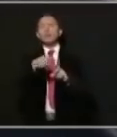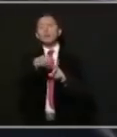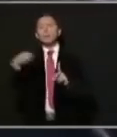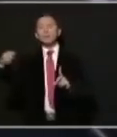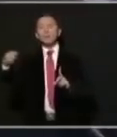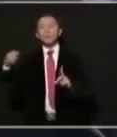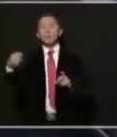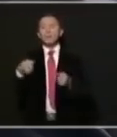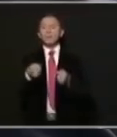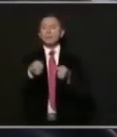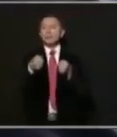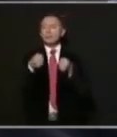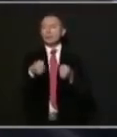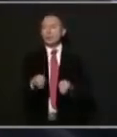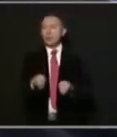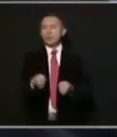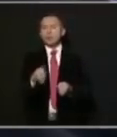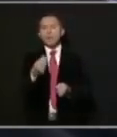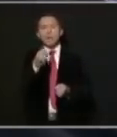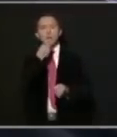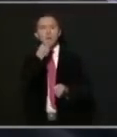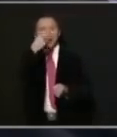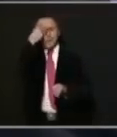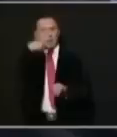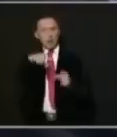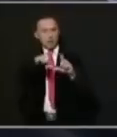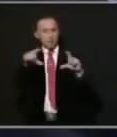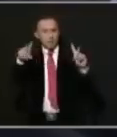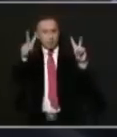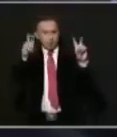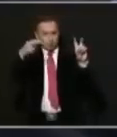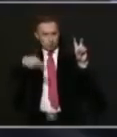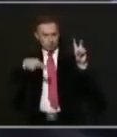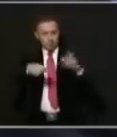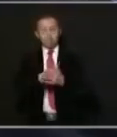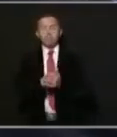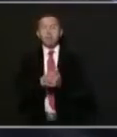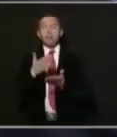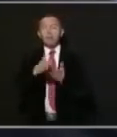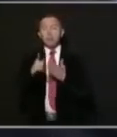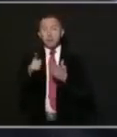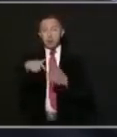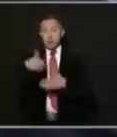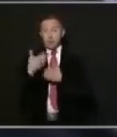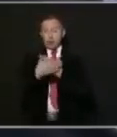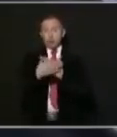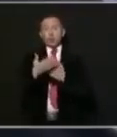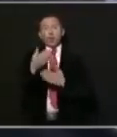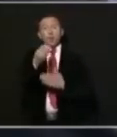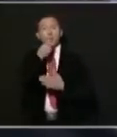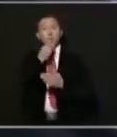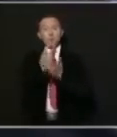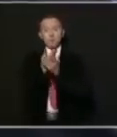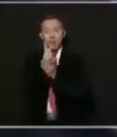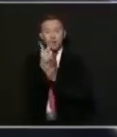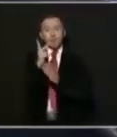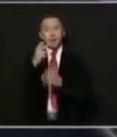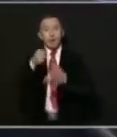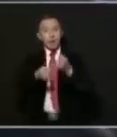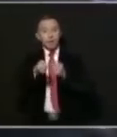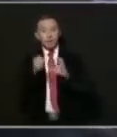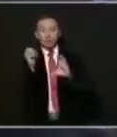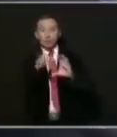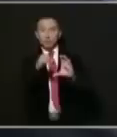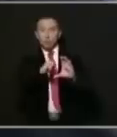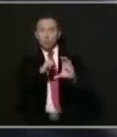Mexicana. En los almacenes, tiendas y lecherías de esta nueva dependencia se